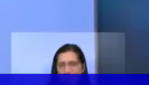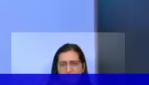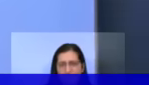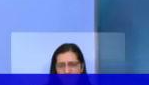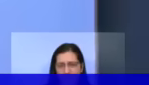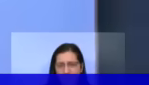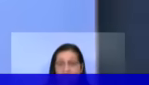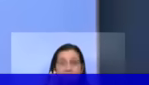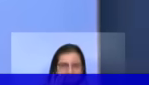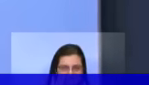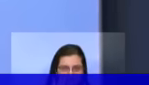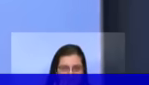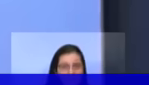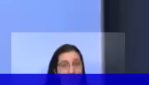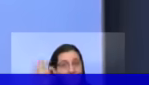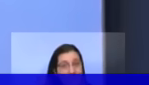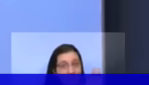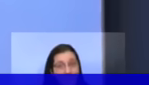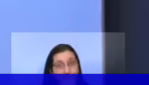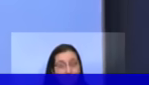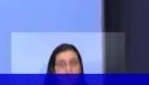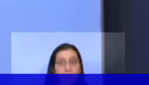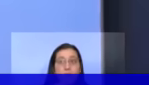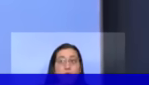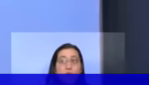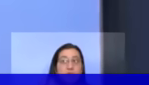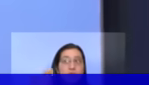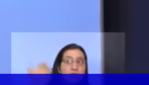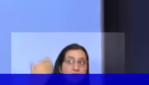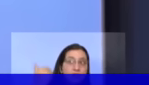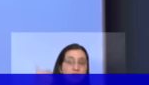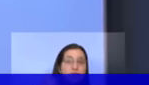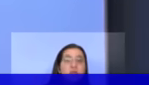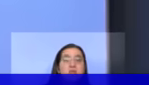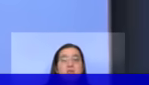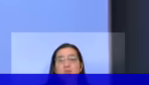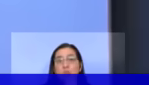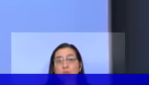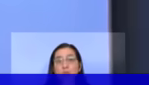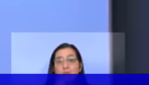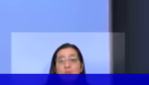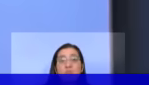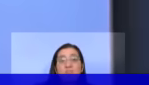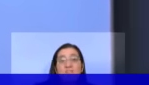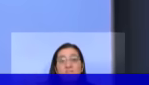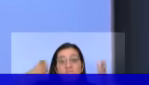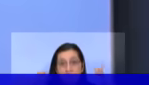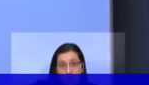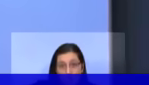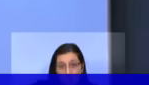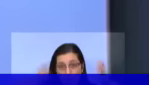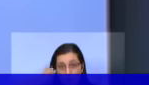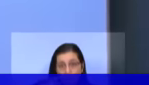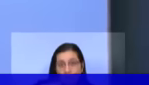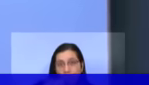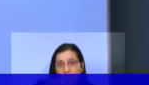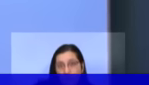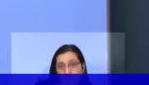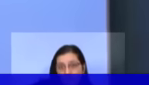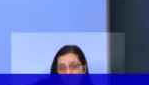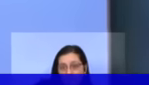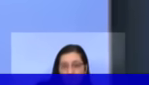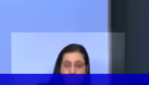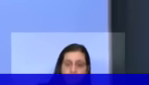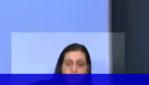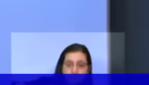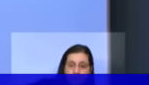Para explicarle a la gente un poquito, hace unos días hicimos un móvil desde un edificio que fue pintado desde la planta baja hasta el último piso